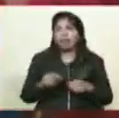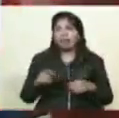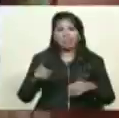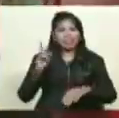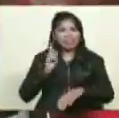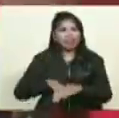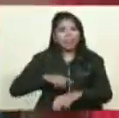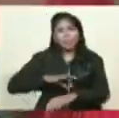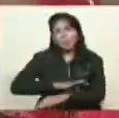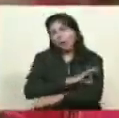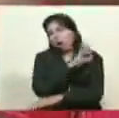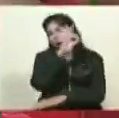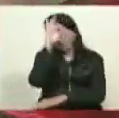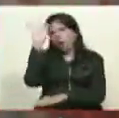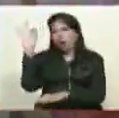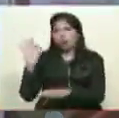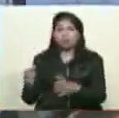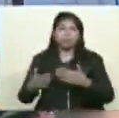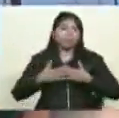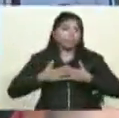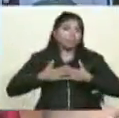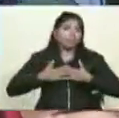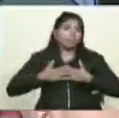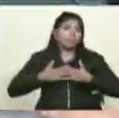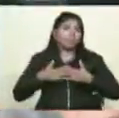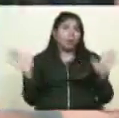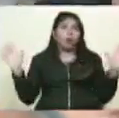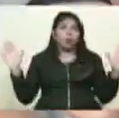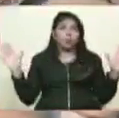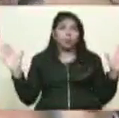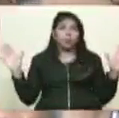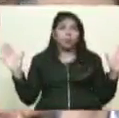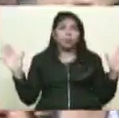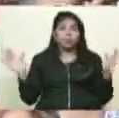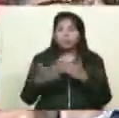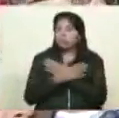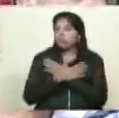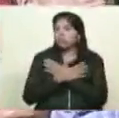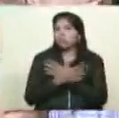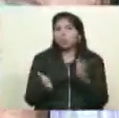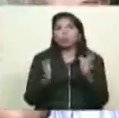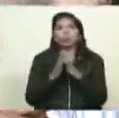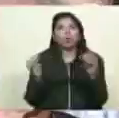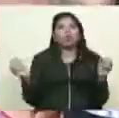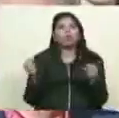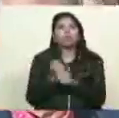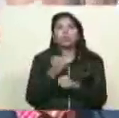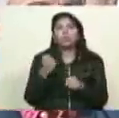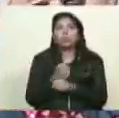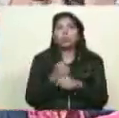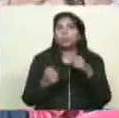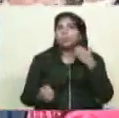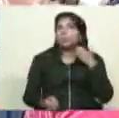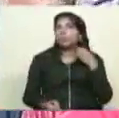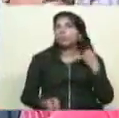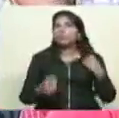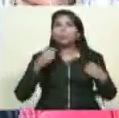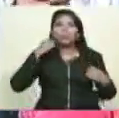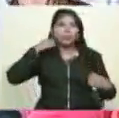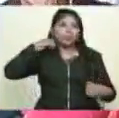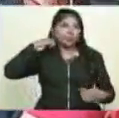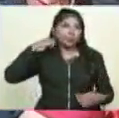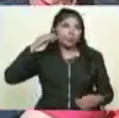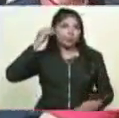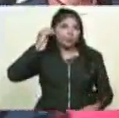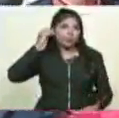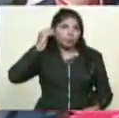completo al servicio de nuestro pueblo, de la clase obrera, de nuestra patria, de la construcción del socialismo